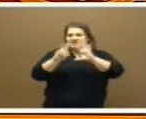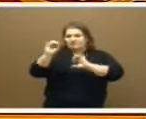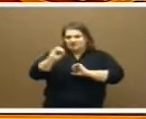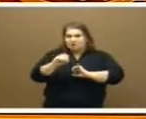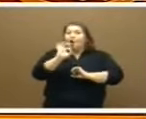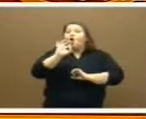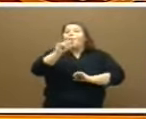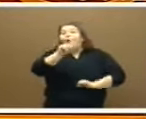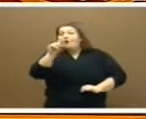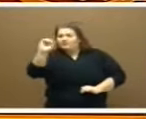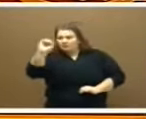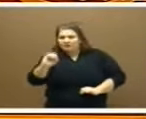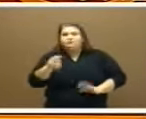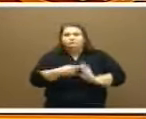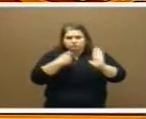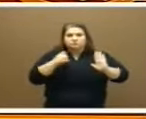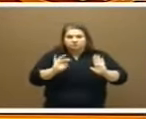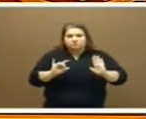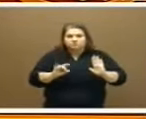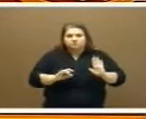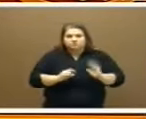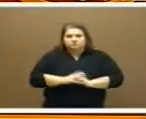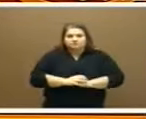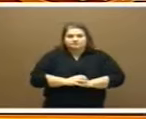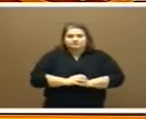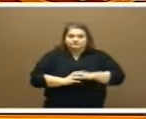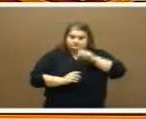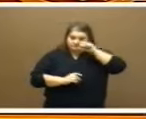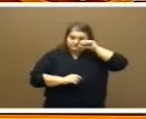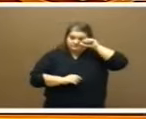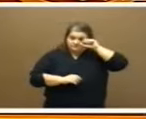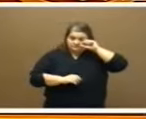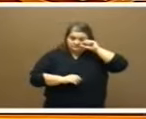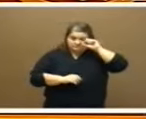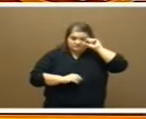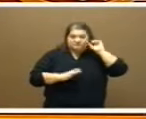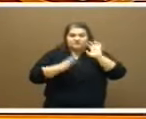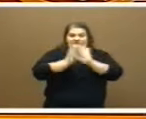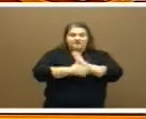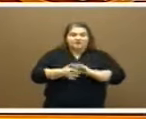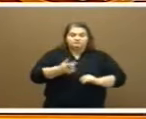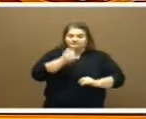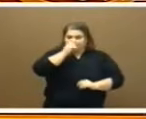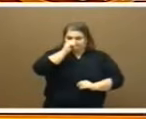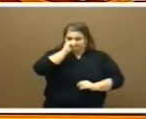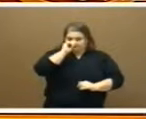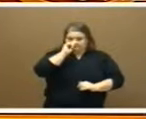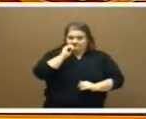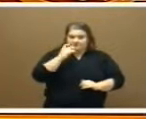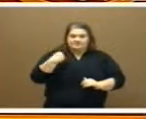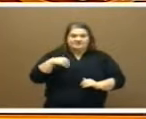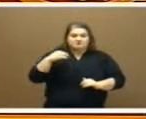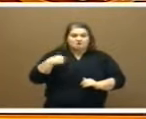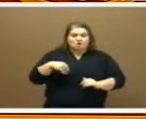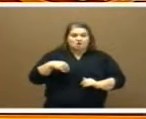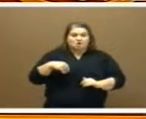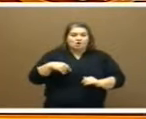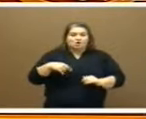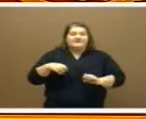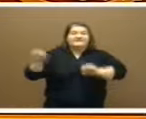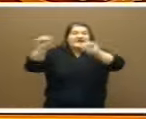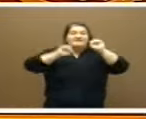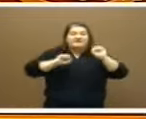y un 11% sí ha habido ya. Es decir, que es que yo creo que la defensa de vos emoluentos de